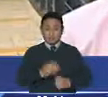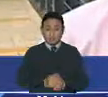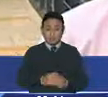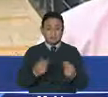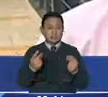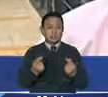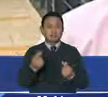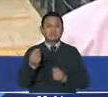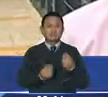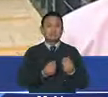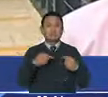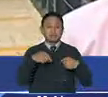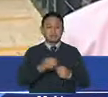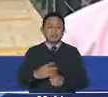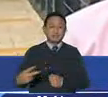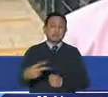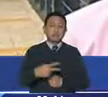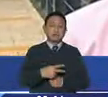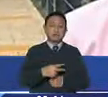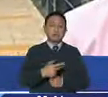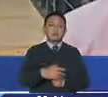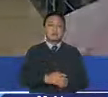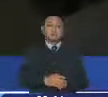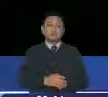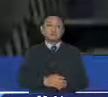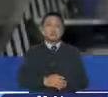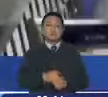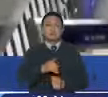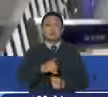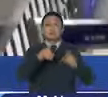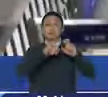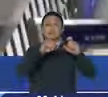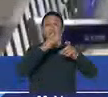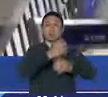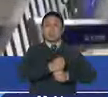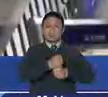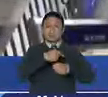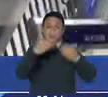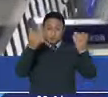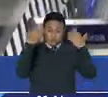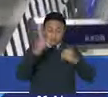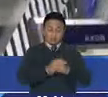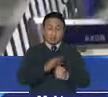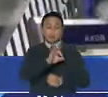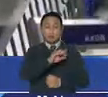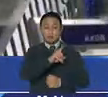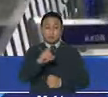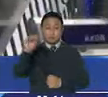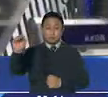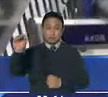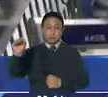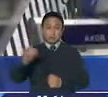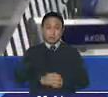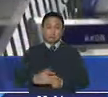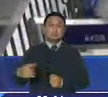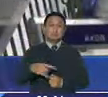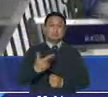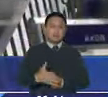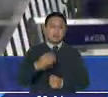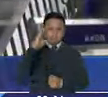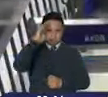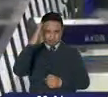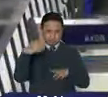lo que hacemos es activar los protocolos, comunicar a la Corporación para la Ciudadanía de Guayaquil a través del EQ911 Guayaquil para la coordinación de las